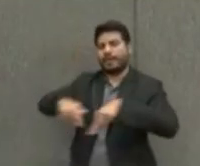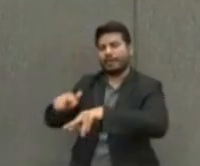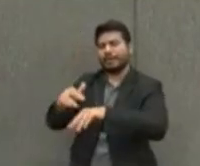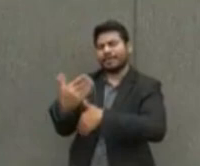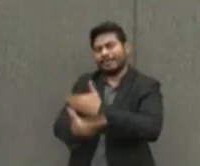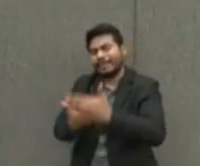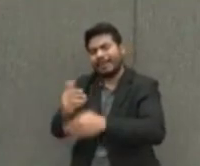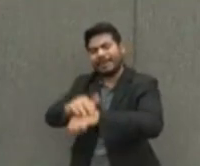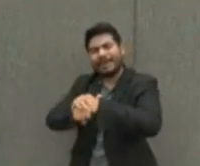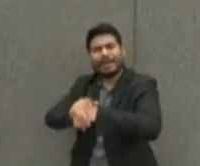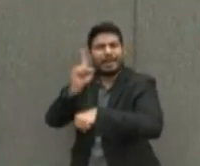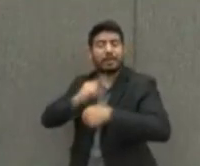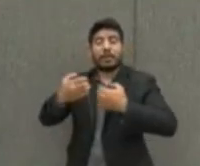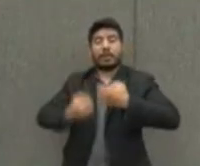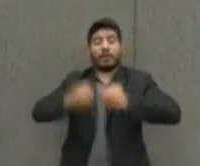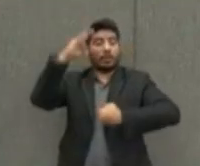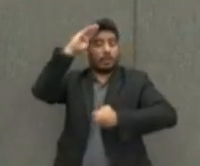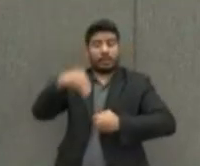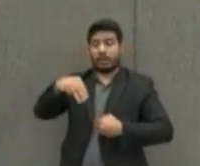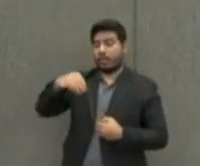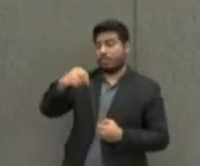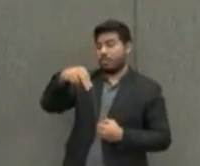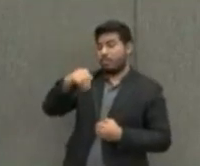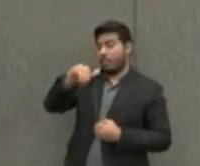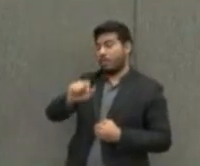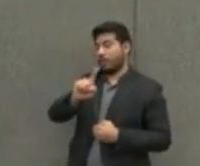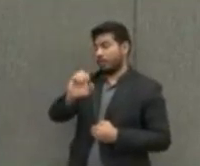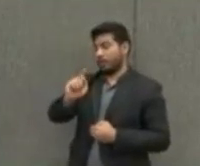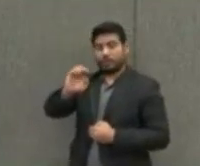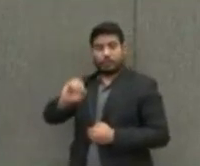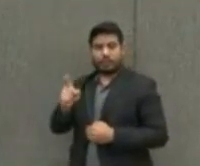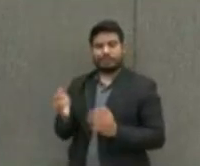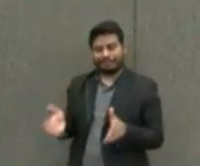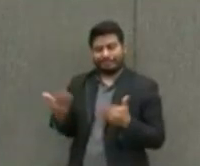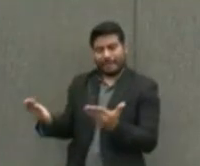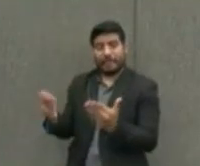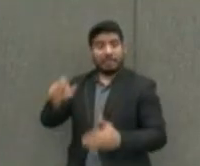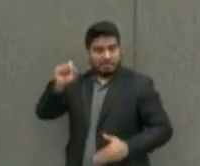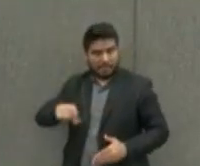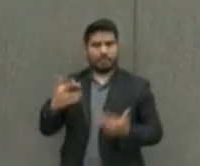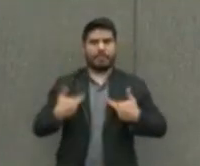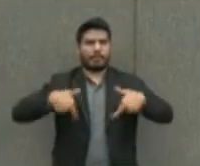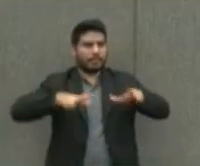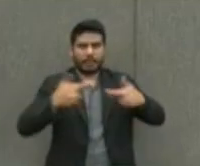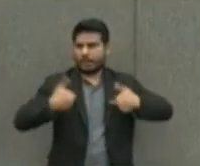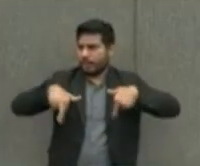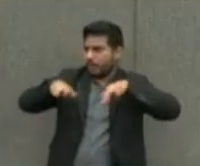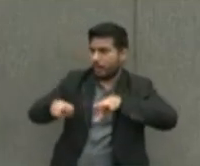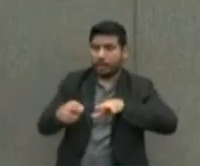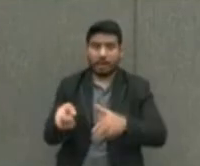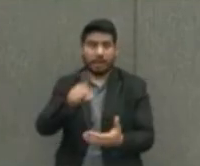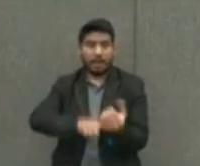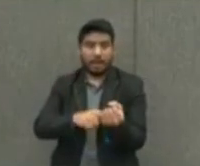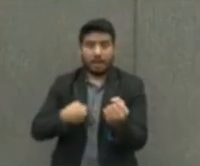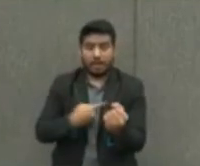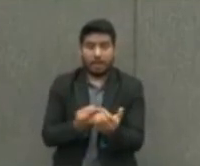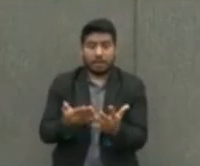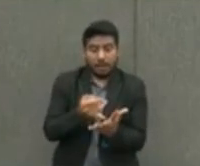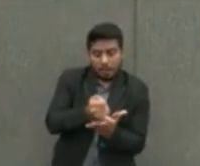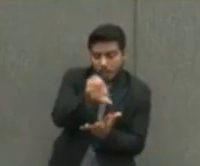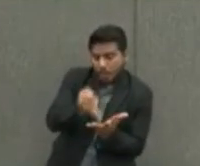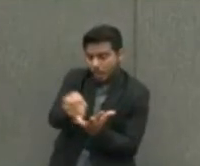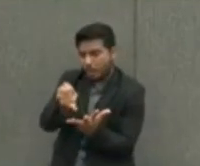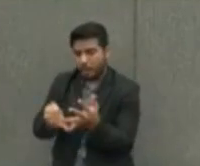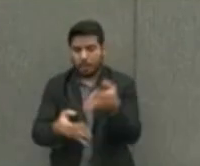querida amiga la magistrada mónica soto además contamos con representantes del tribunal superior ya agrario